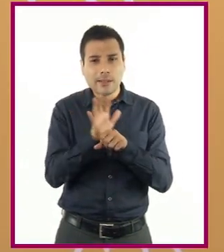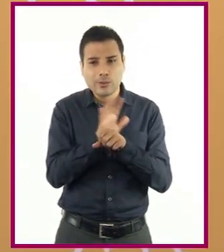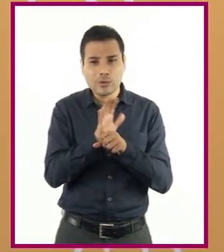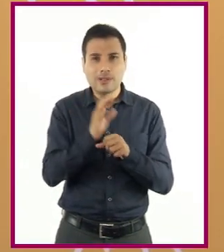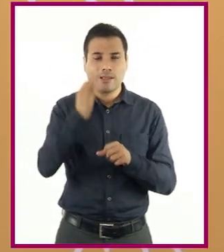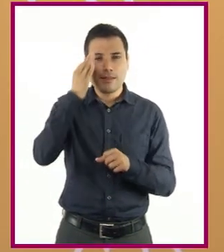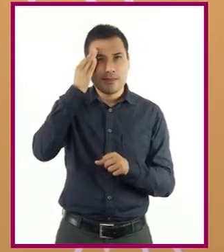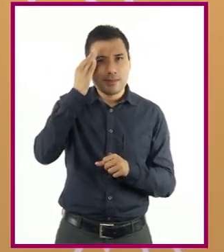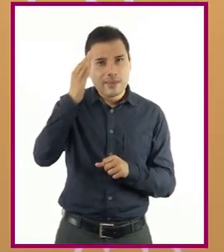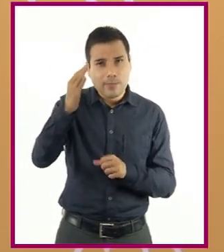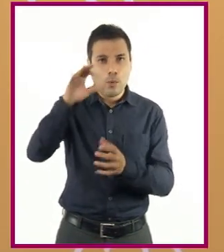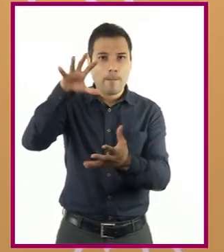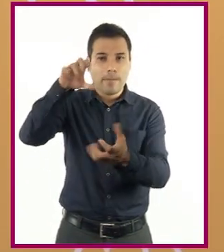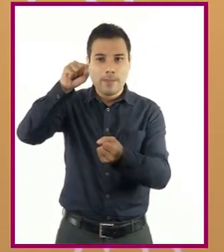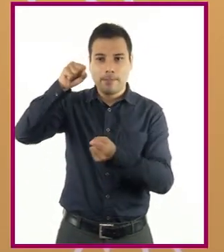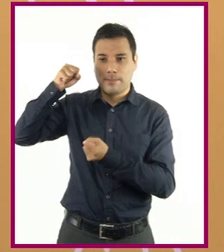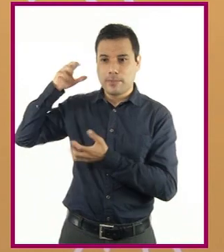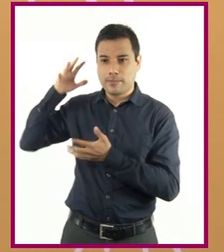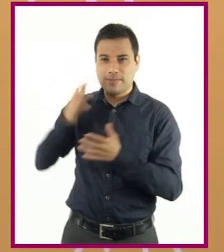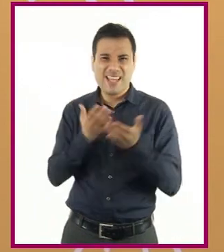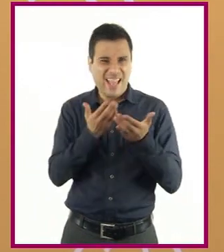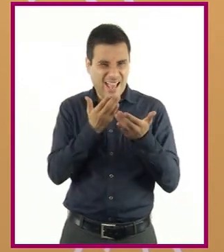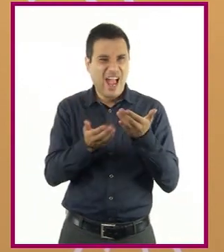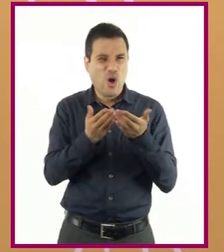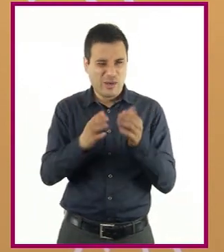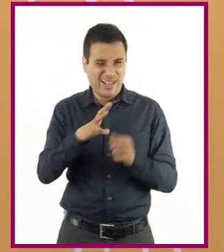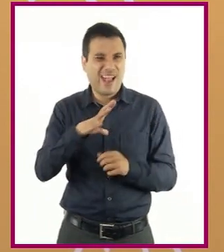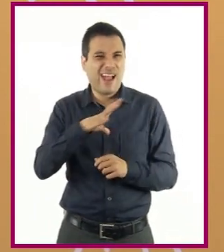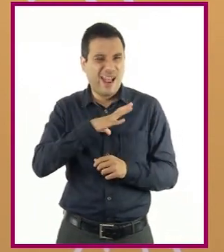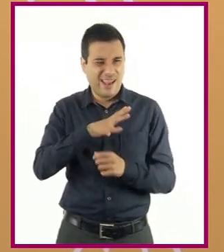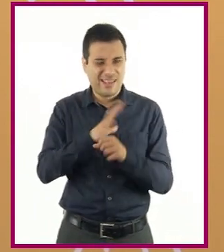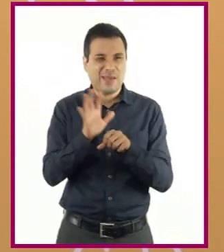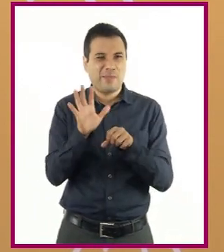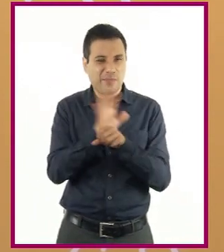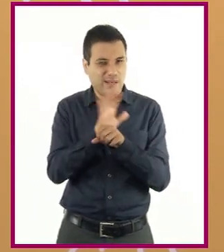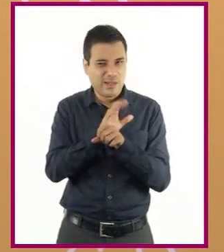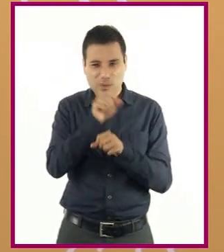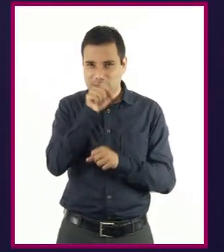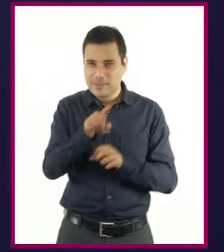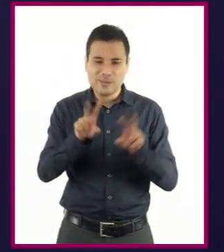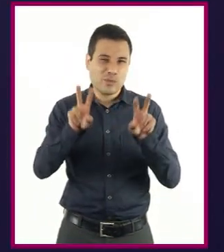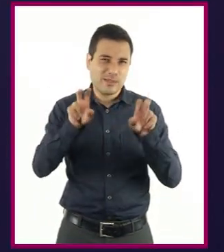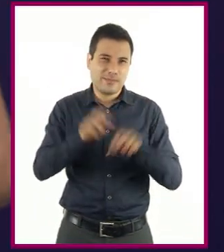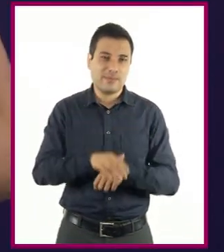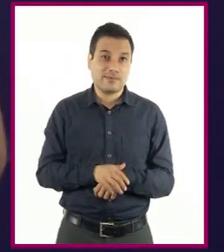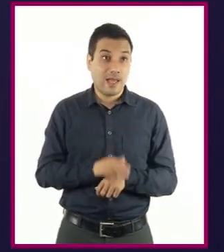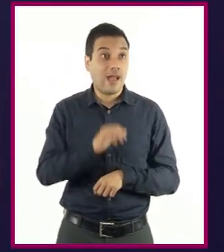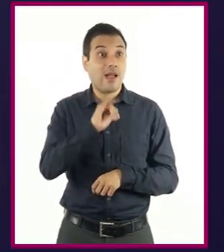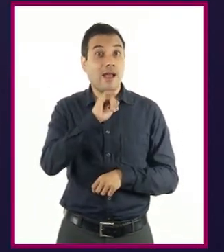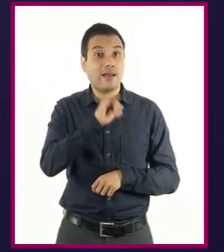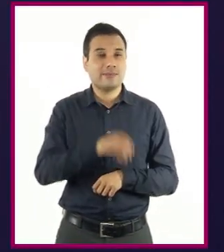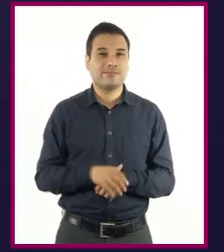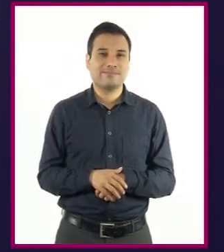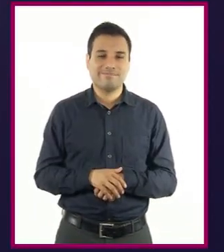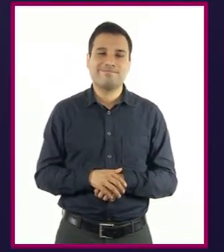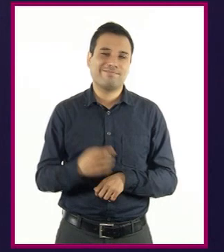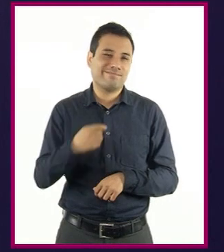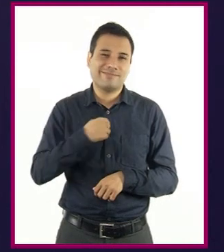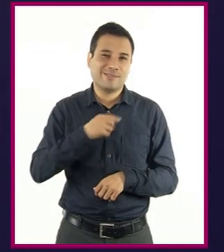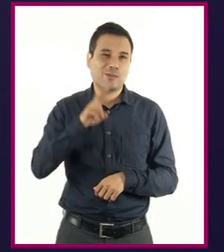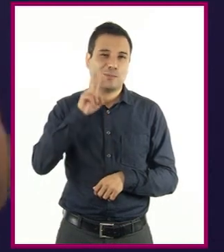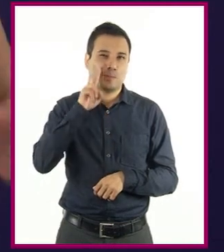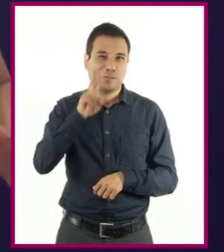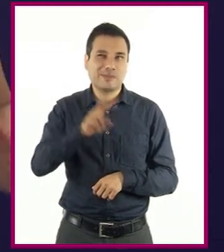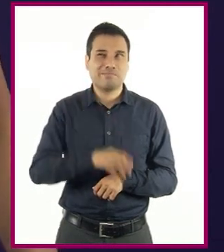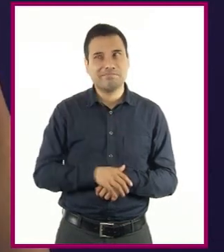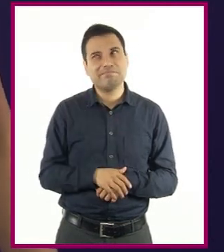tiempo. Incluso creo que actualmente debe haber algunas que traten esa idea. Creo que sí. Yo también he llegado a